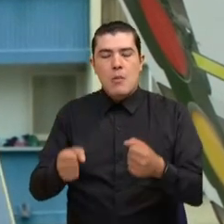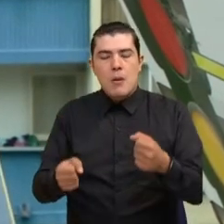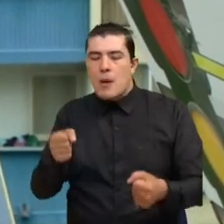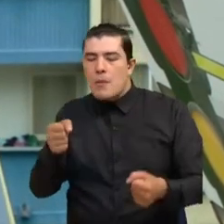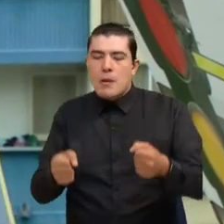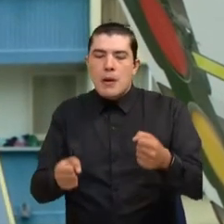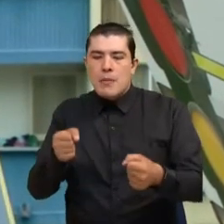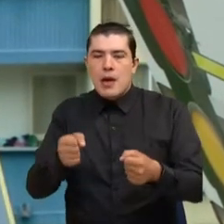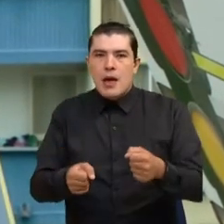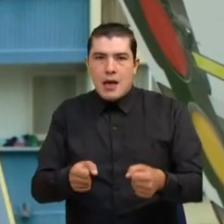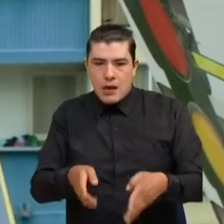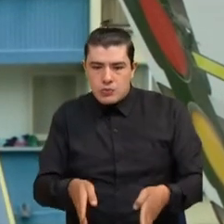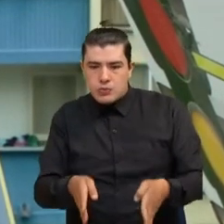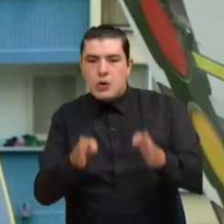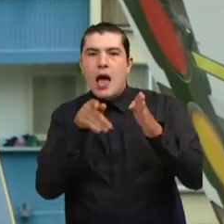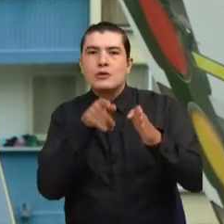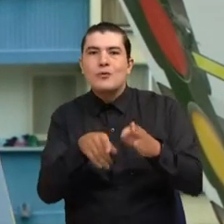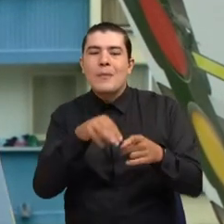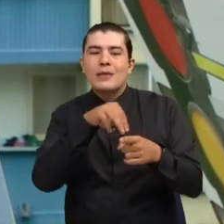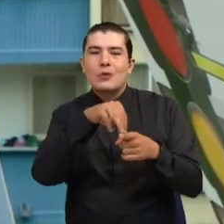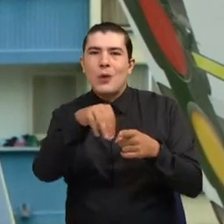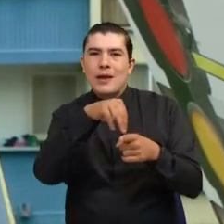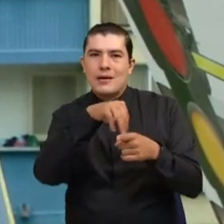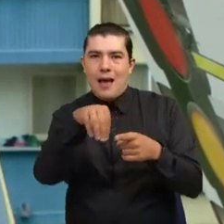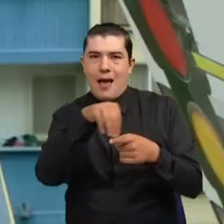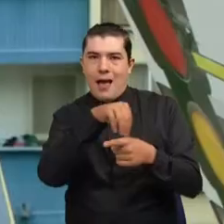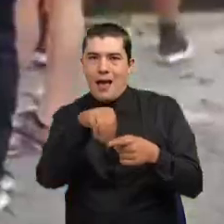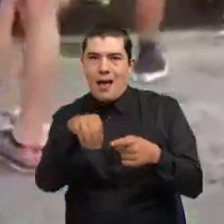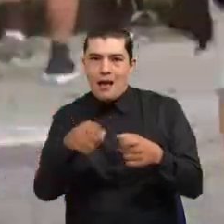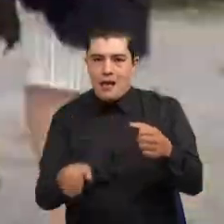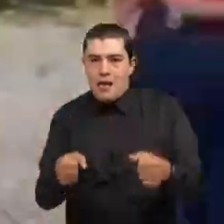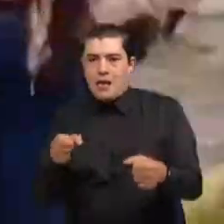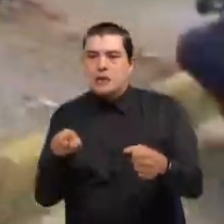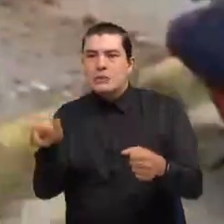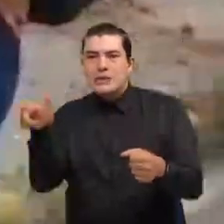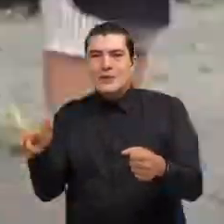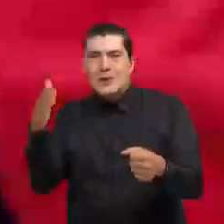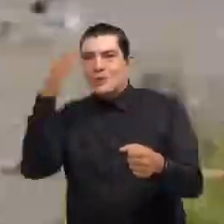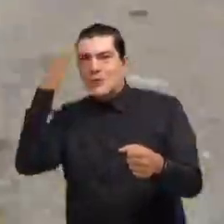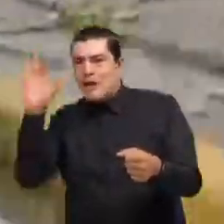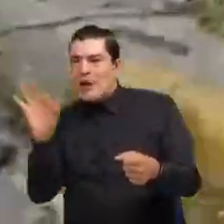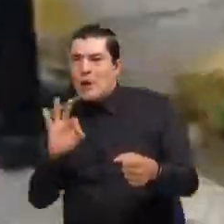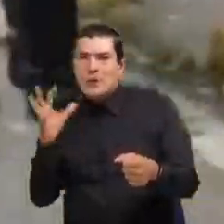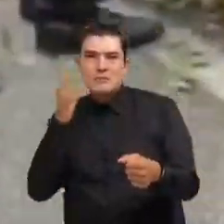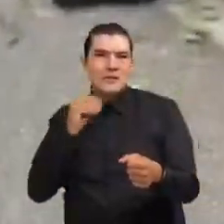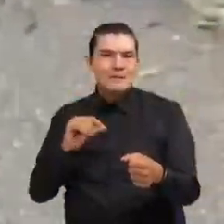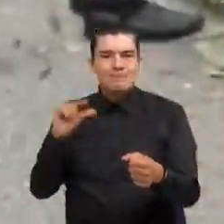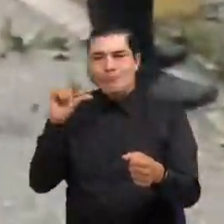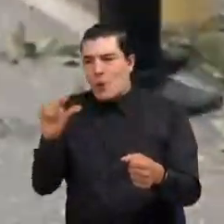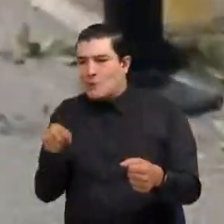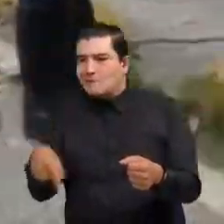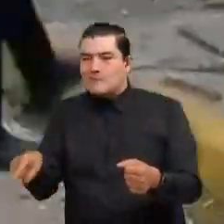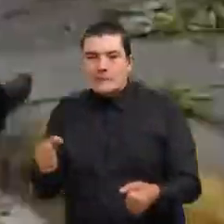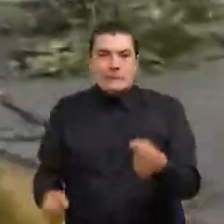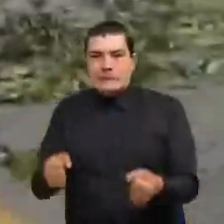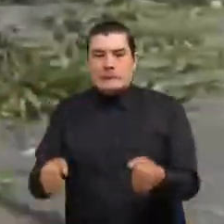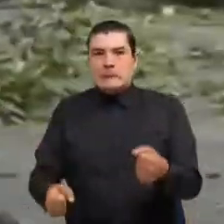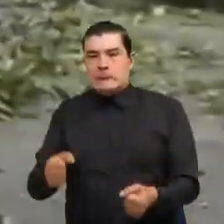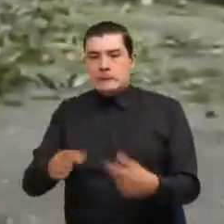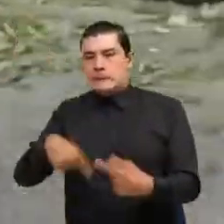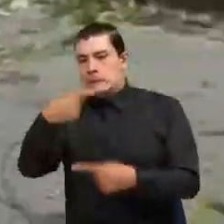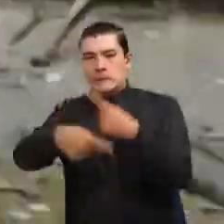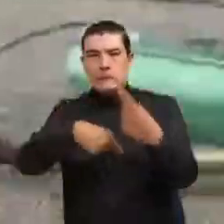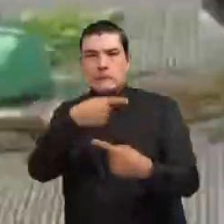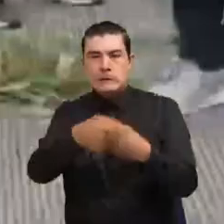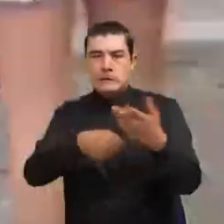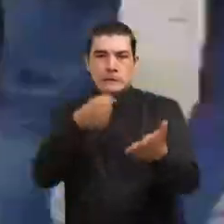esto por exceso de velocidad o impericia de manejo del conductor. Según el agente de tránsito, el conductor del vehículo